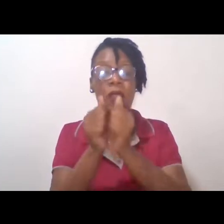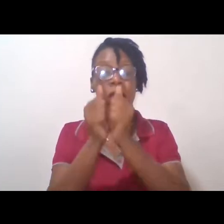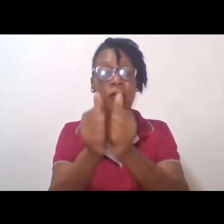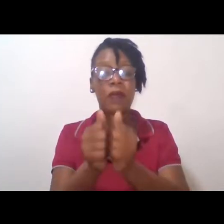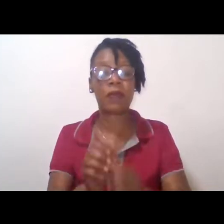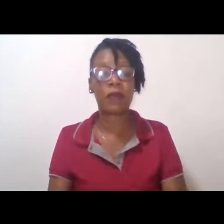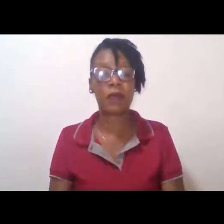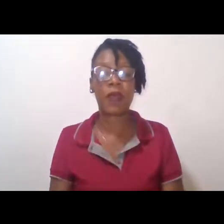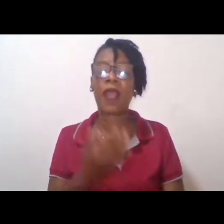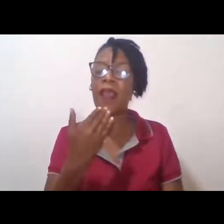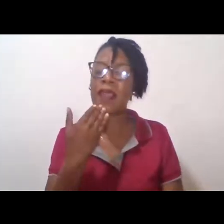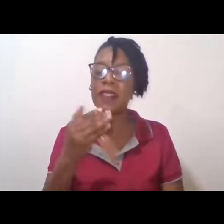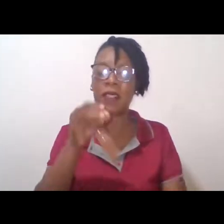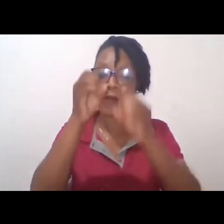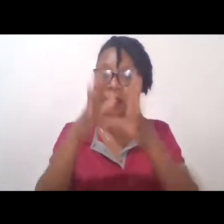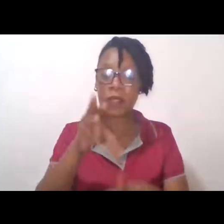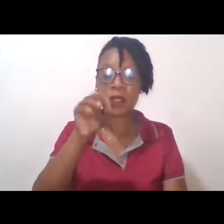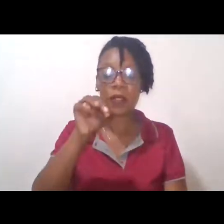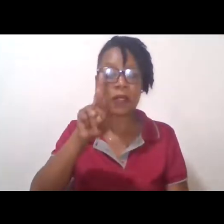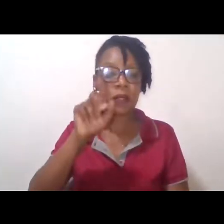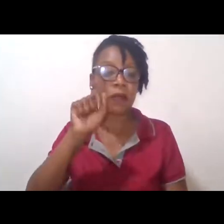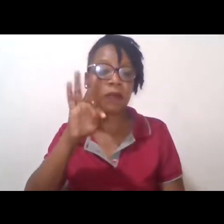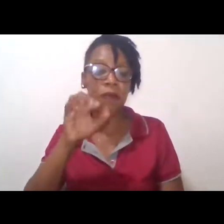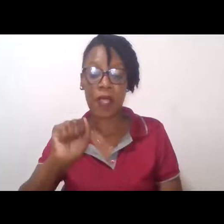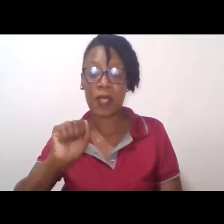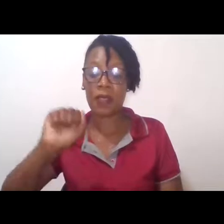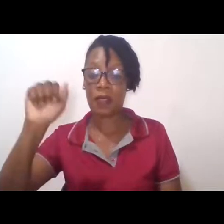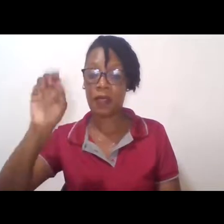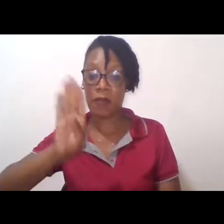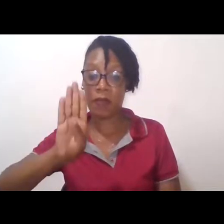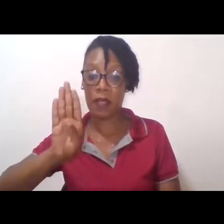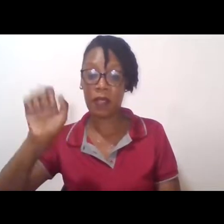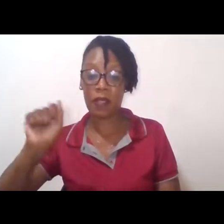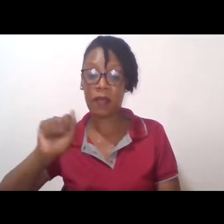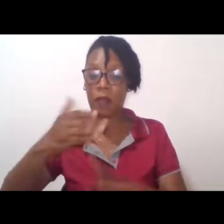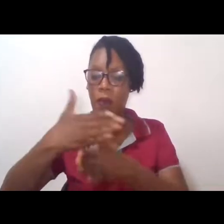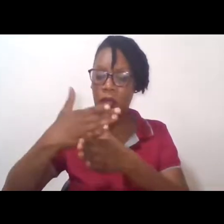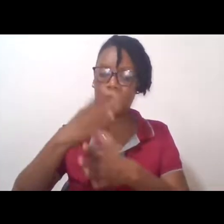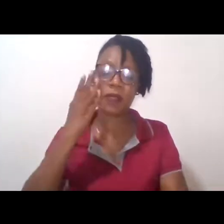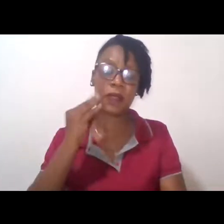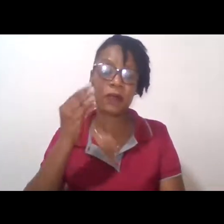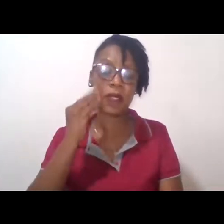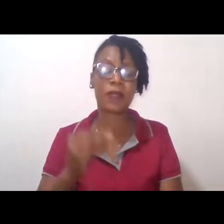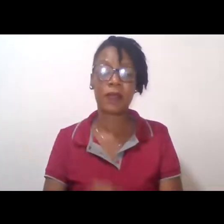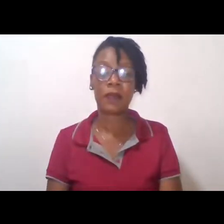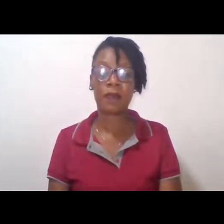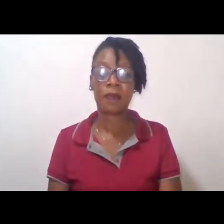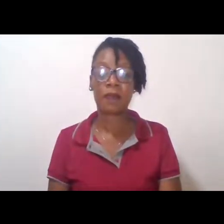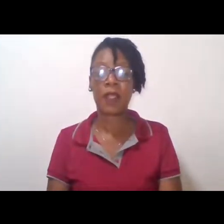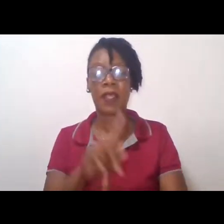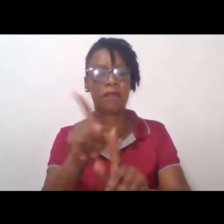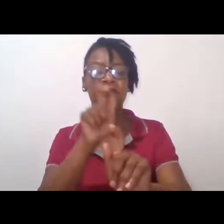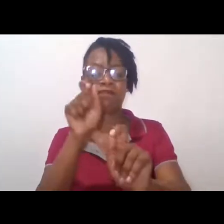profesora Marta Benavides Arce, por compartirnos esta experiencia que